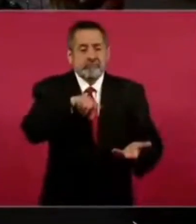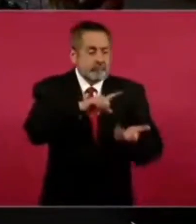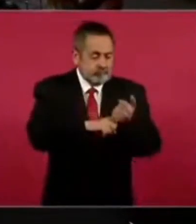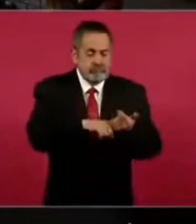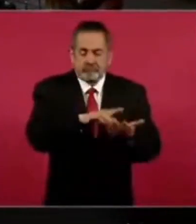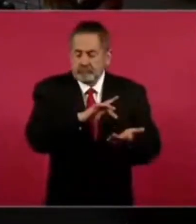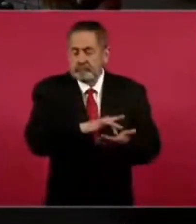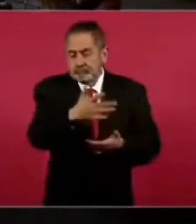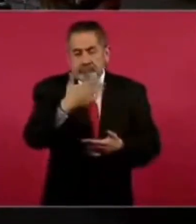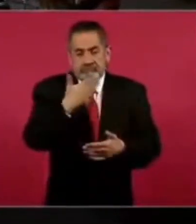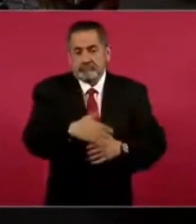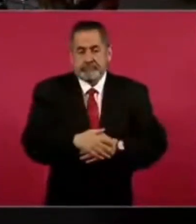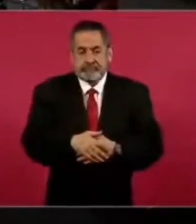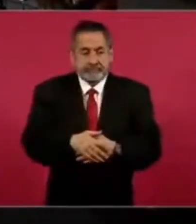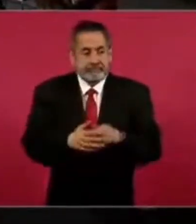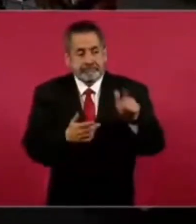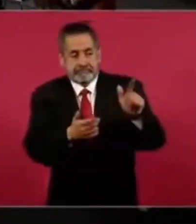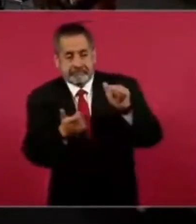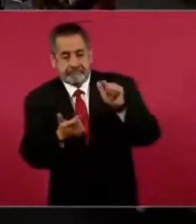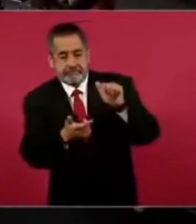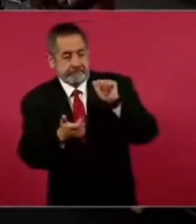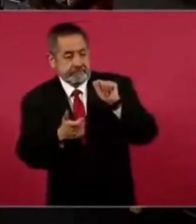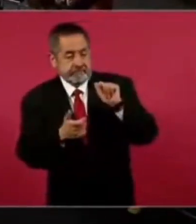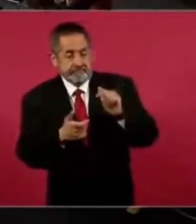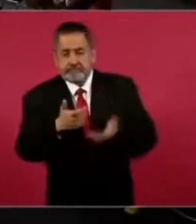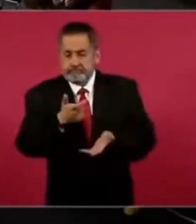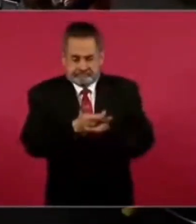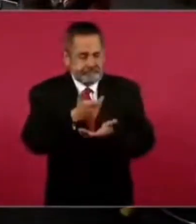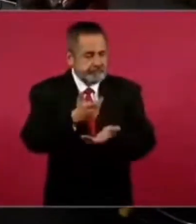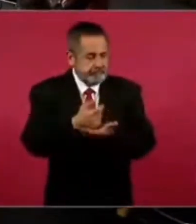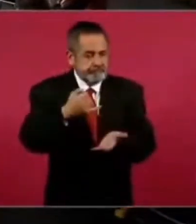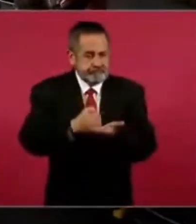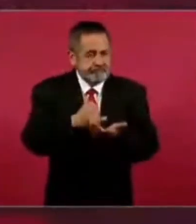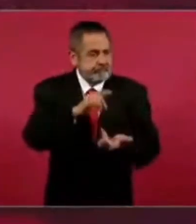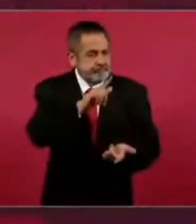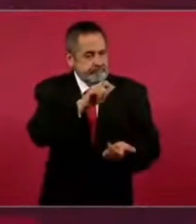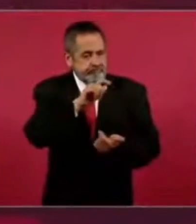debido a eso, a que todo mundo está ayudando,